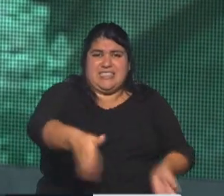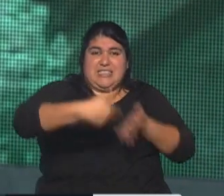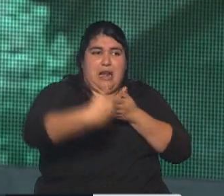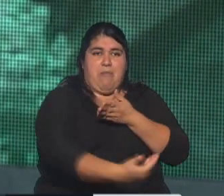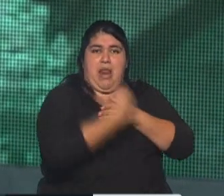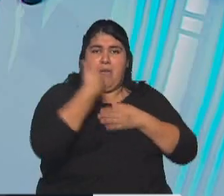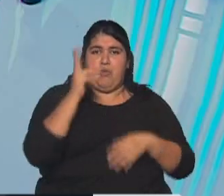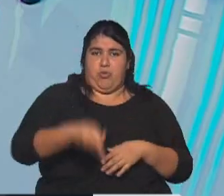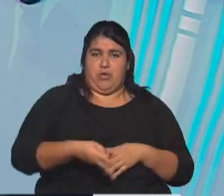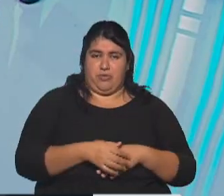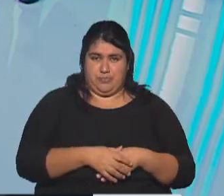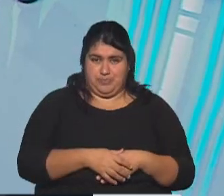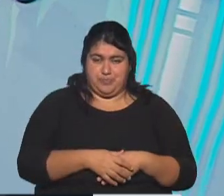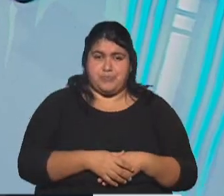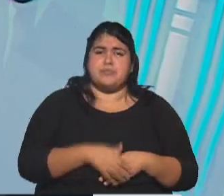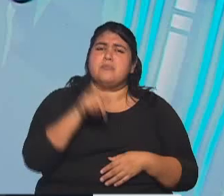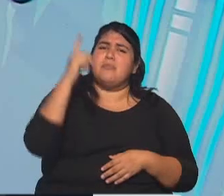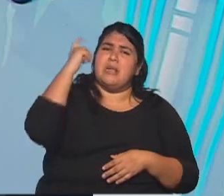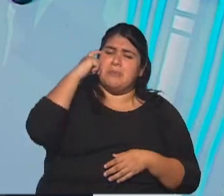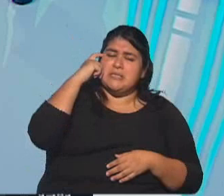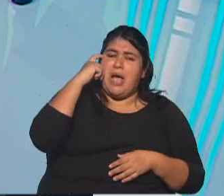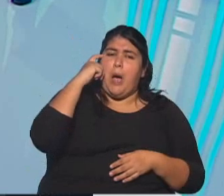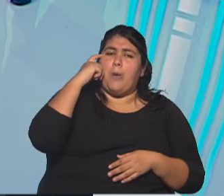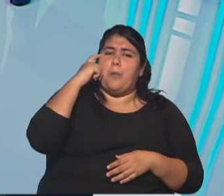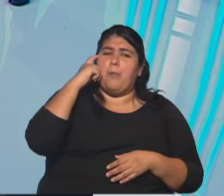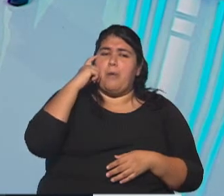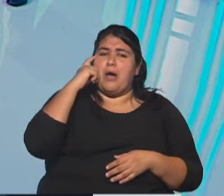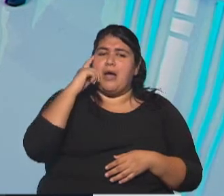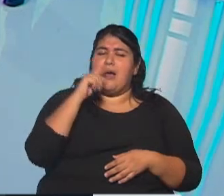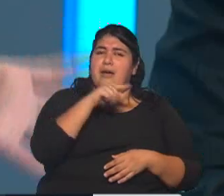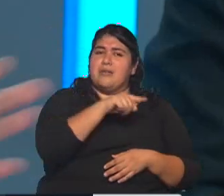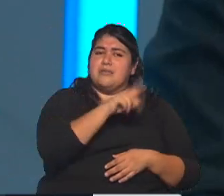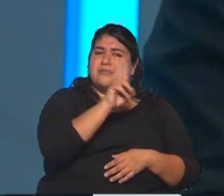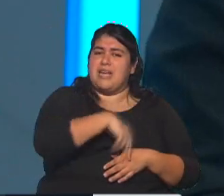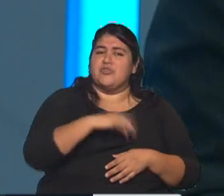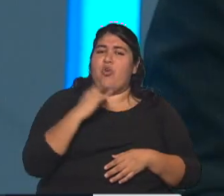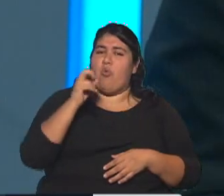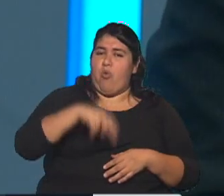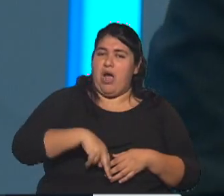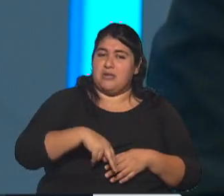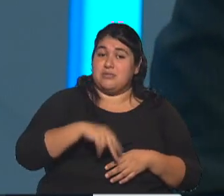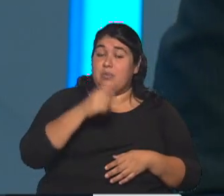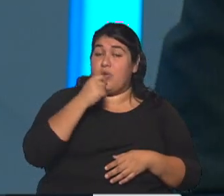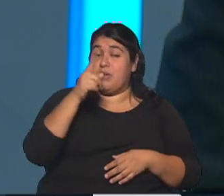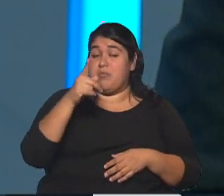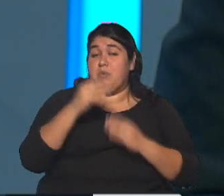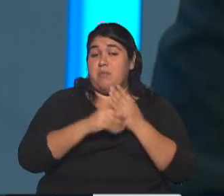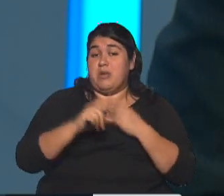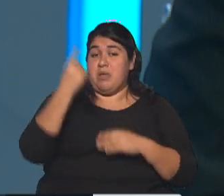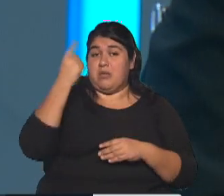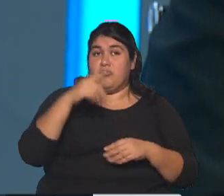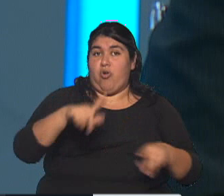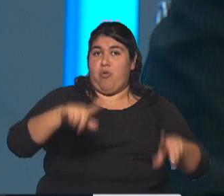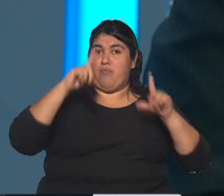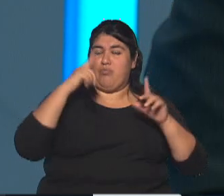nadie. Pensaba, Pablo, en la cuestión interna, un poco lo que decía Juan, si esto le puede traer a Boris Johnson mayor